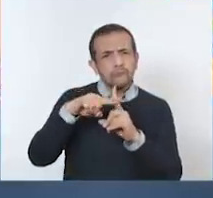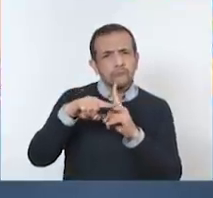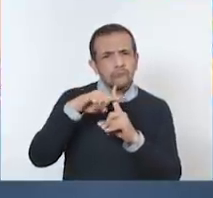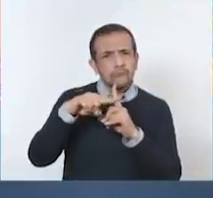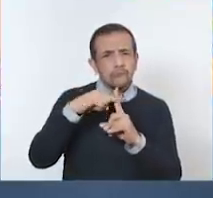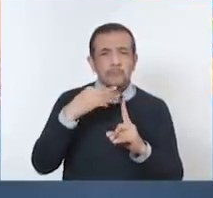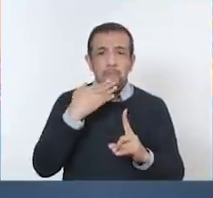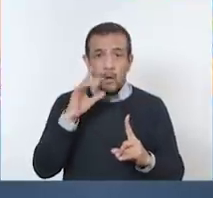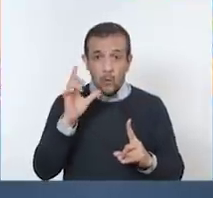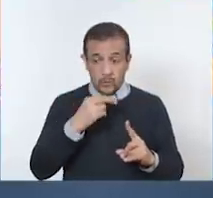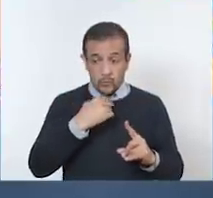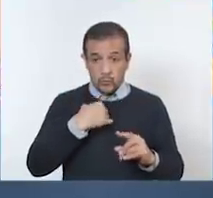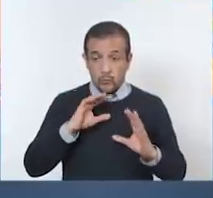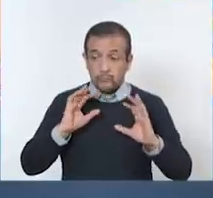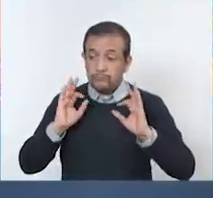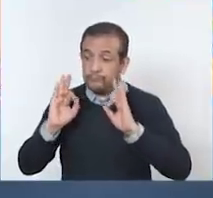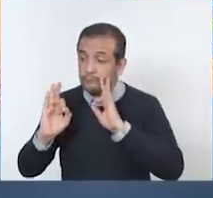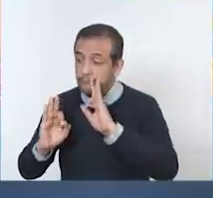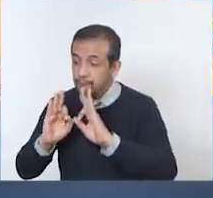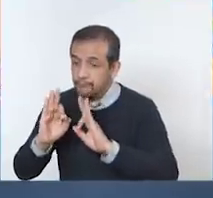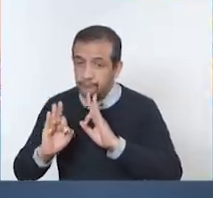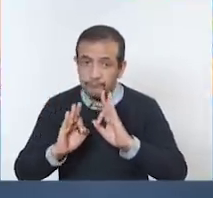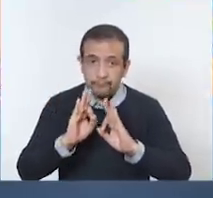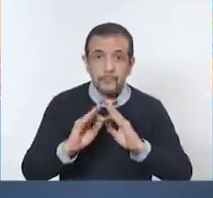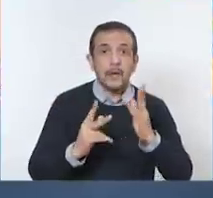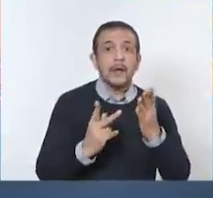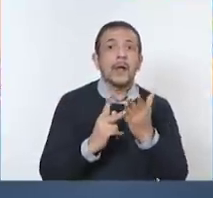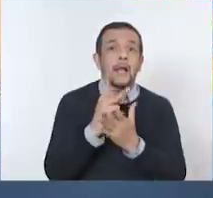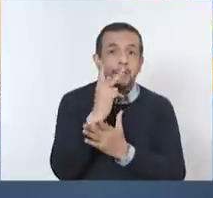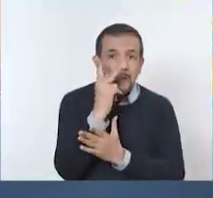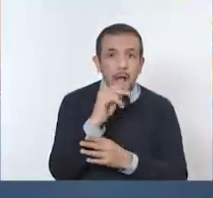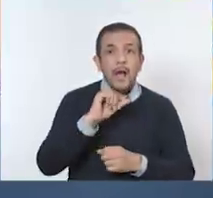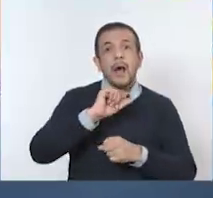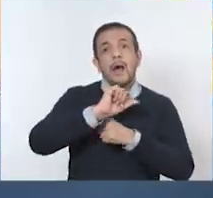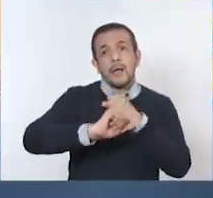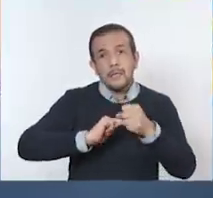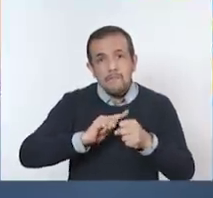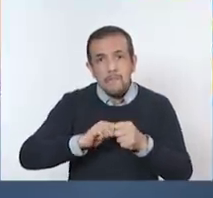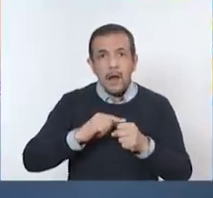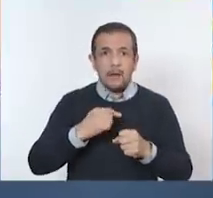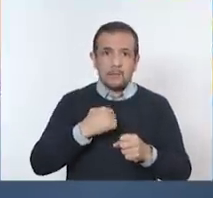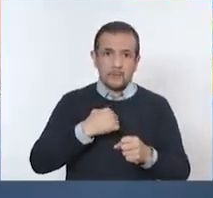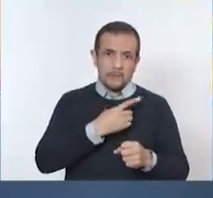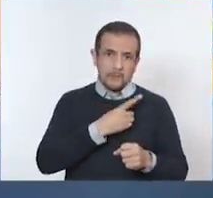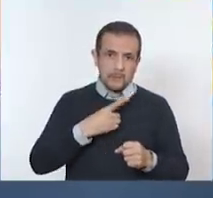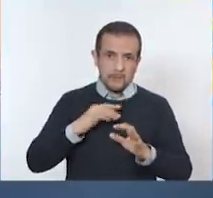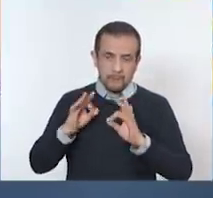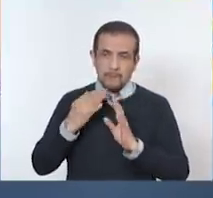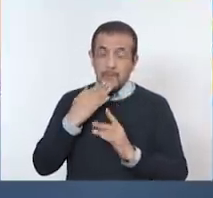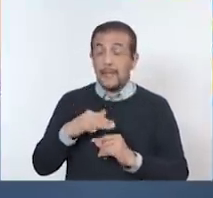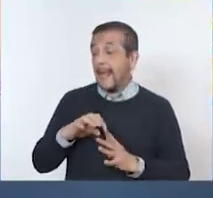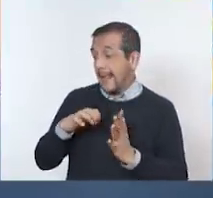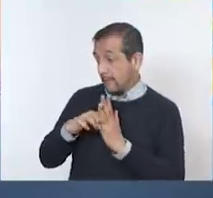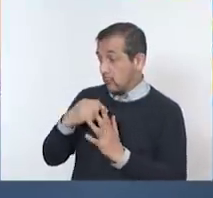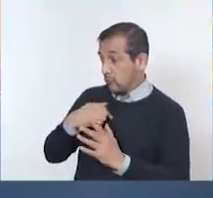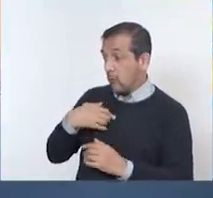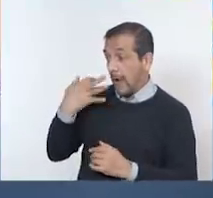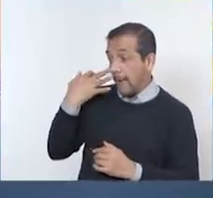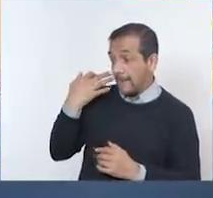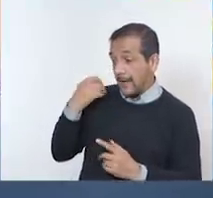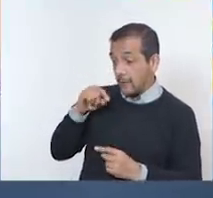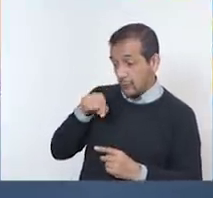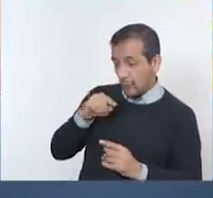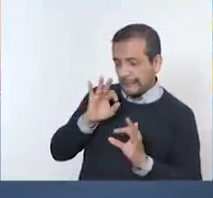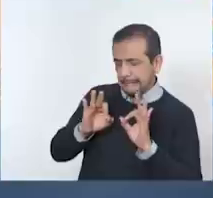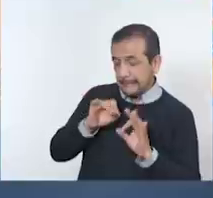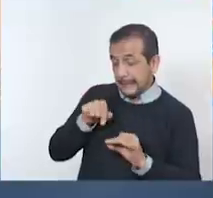a las demás personas, a otros seres vivos, como las plantas, las mascotas. Claro. Yo, por ejemplo, cuido mucho a mi gato y sé